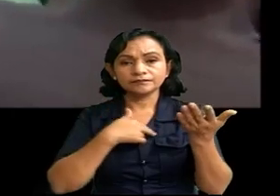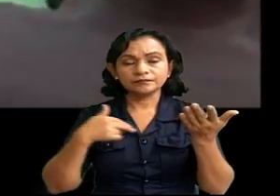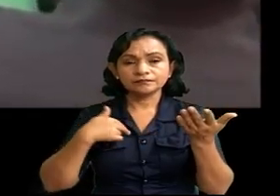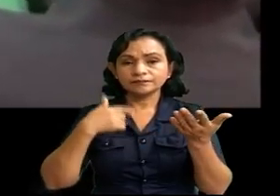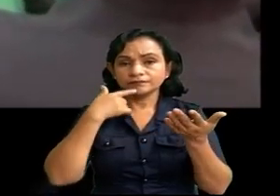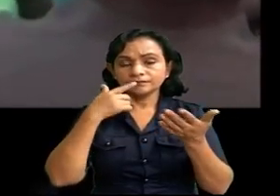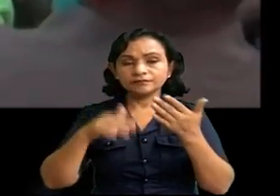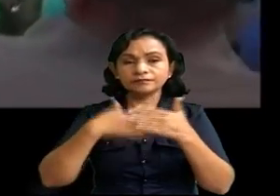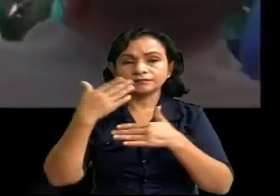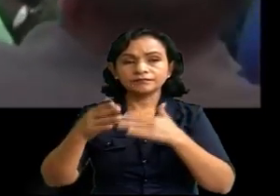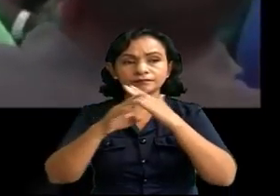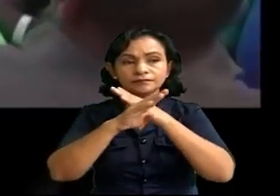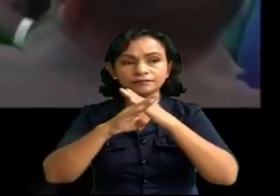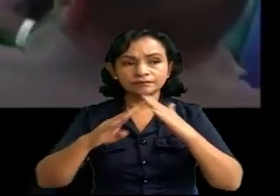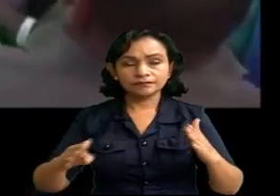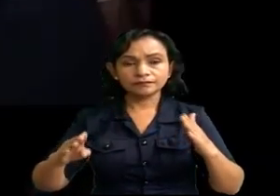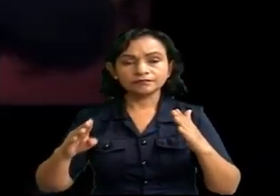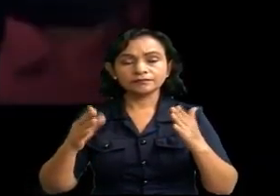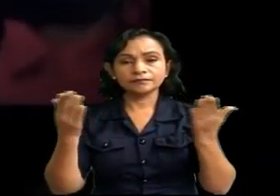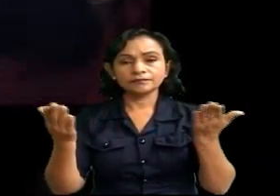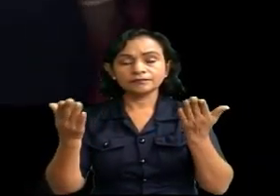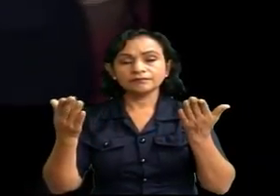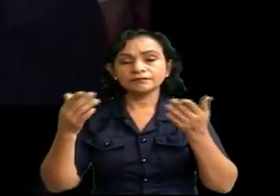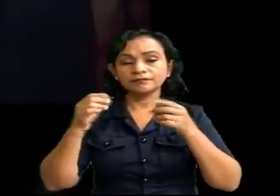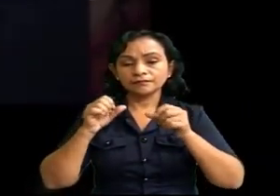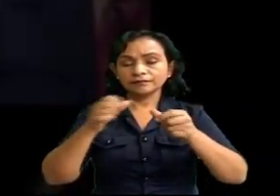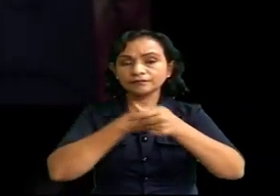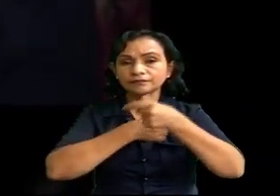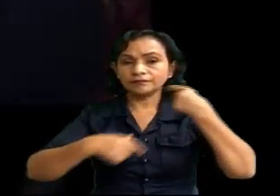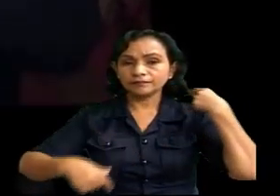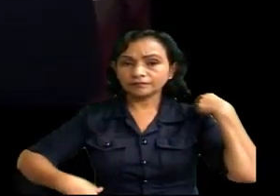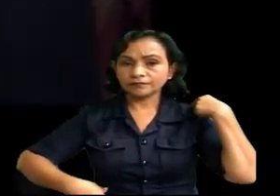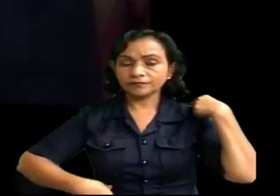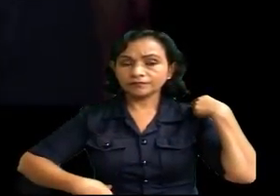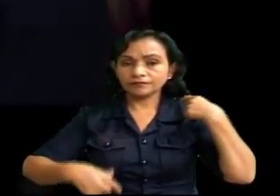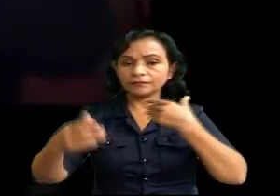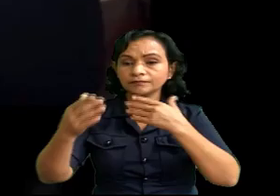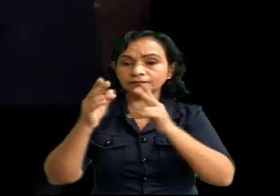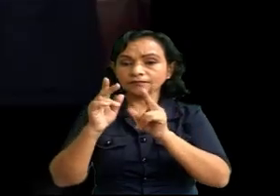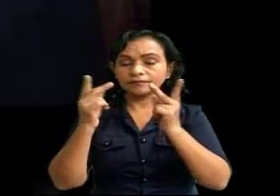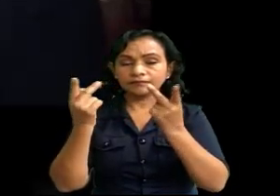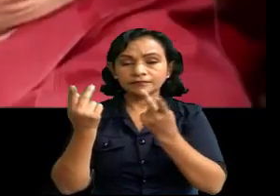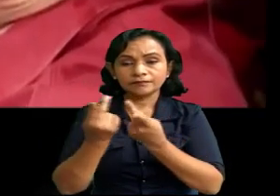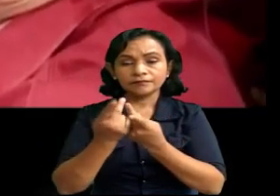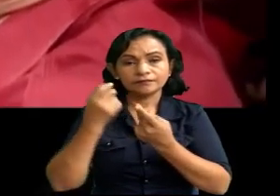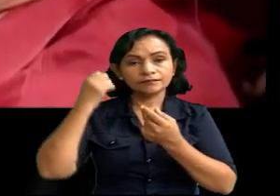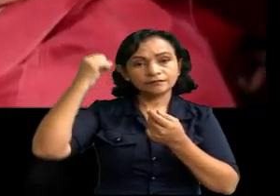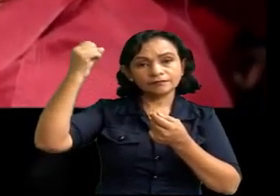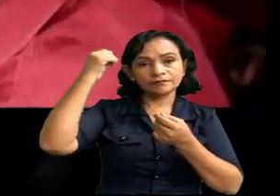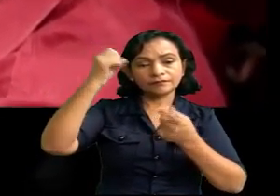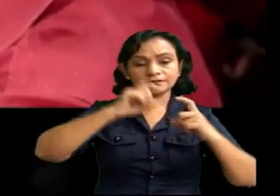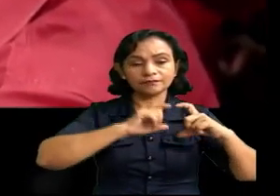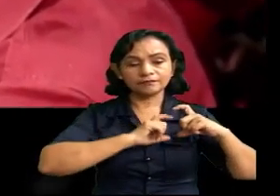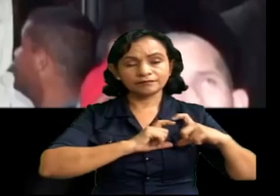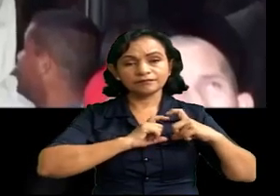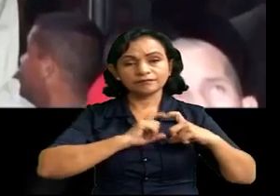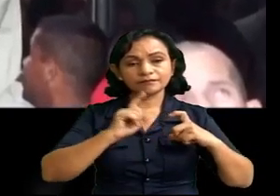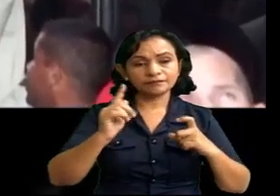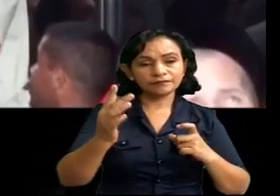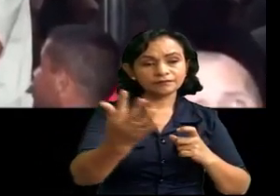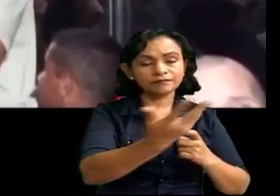mensaje pacificador, Hugo Chávez continuó en la presidencia y su cercanía con el pueblo le permitió ganarse el corazón de sus gobernados.